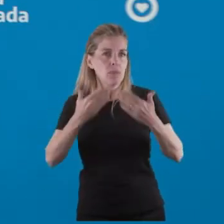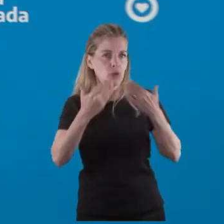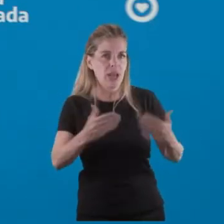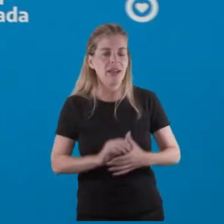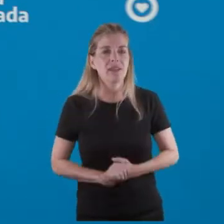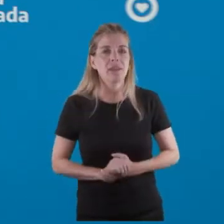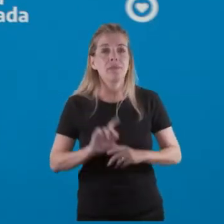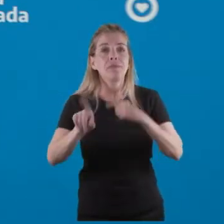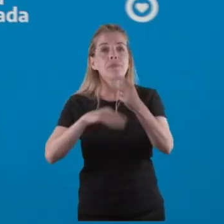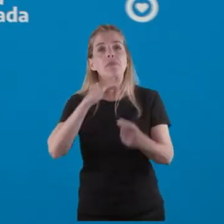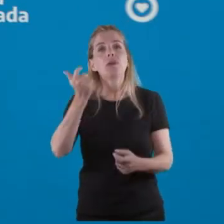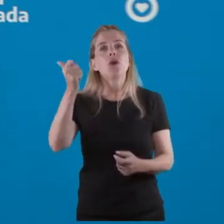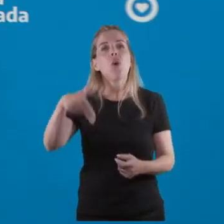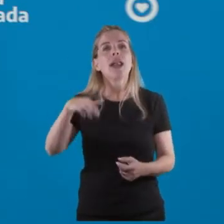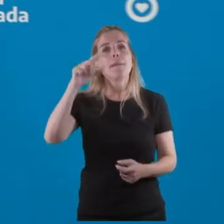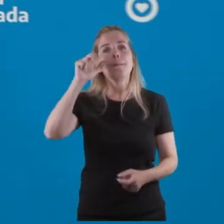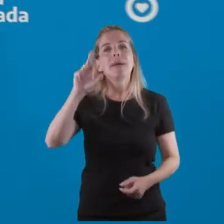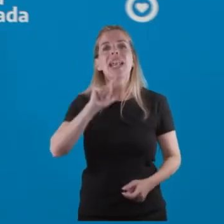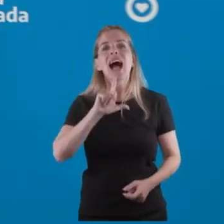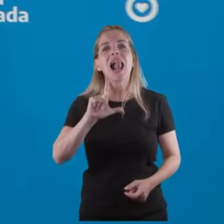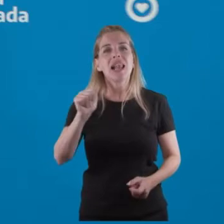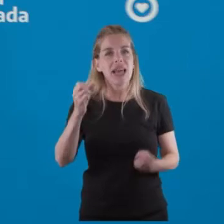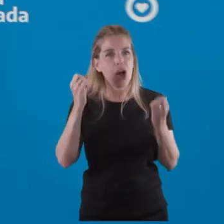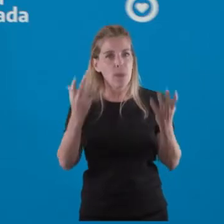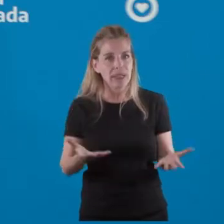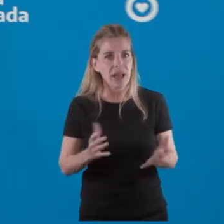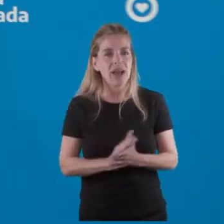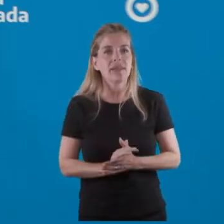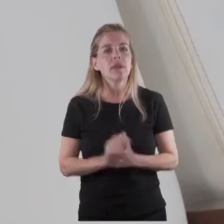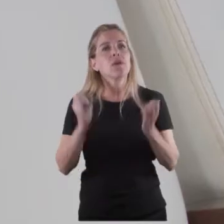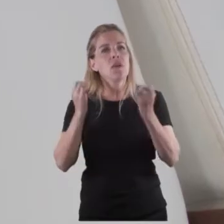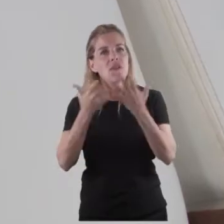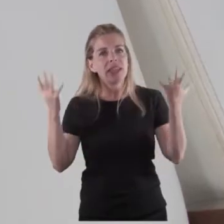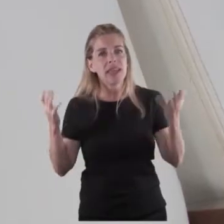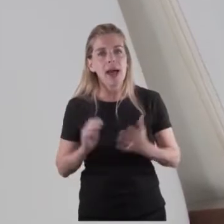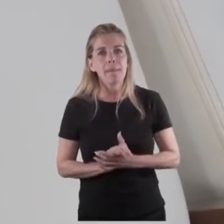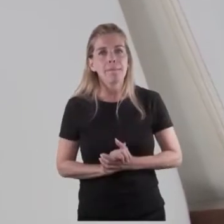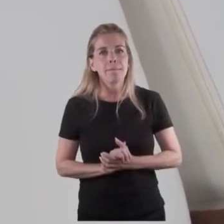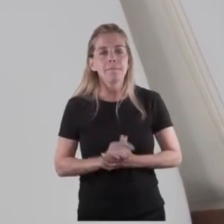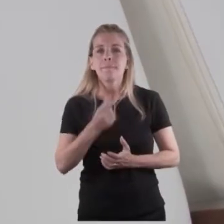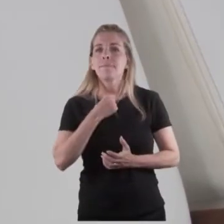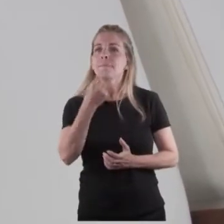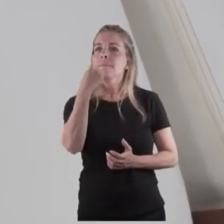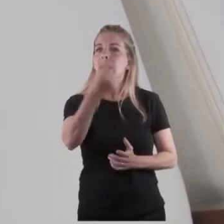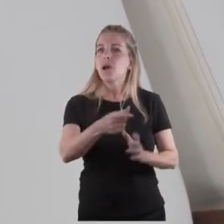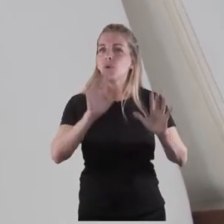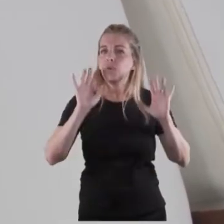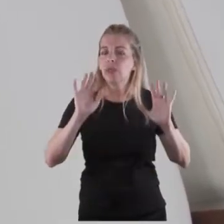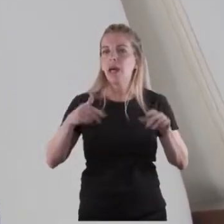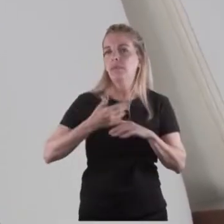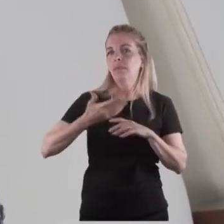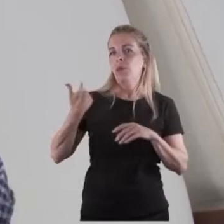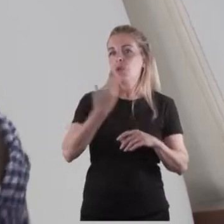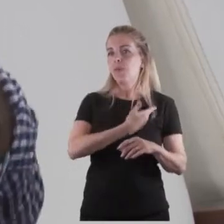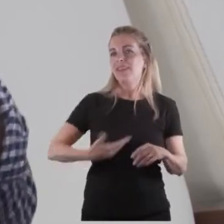juan pablo peralta juan paula como estas buen día como gabriela para fm concierto quería consultarla antes de partir el presidente